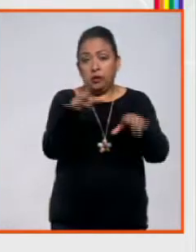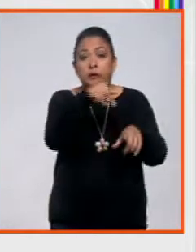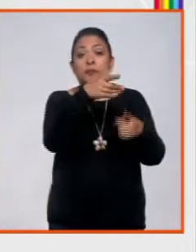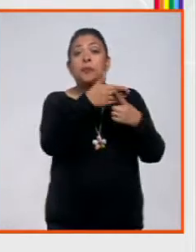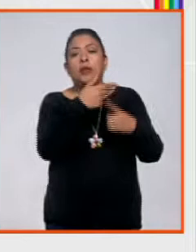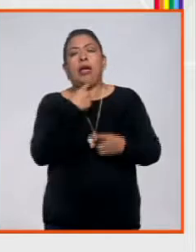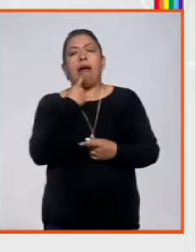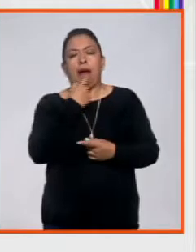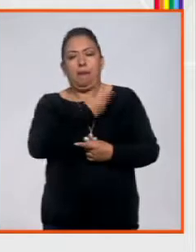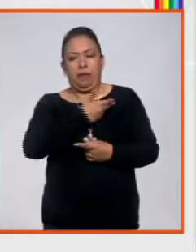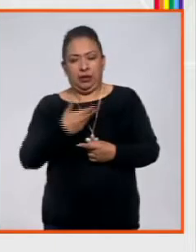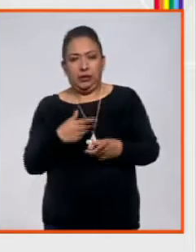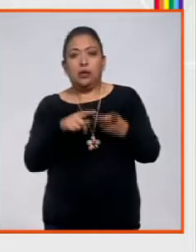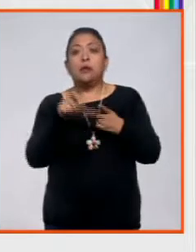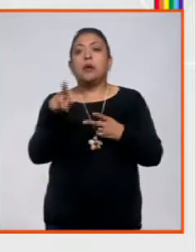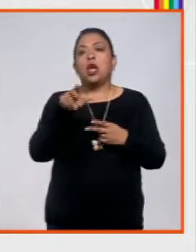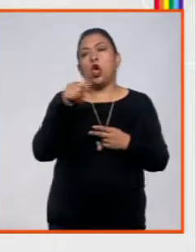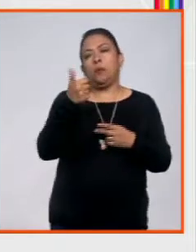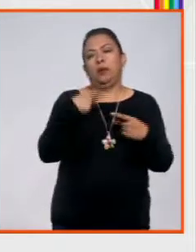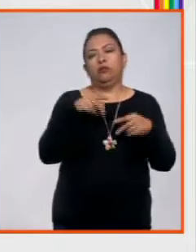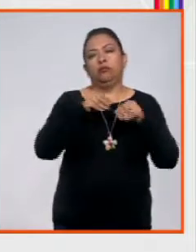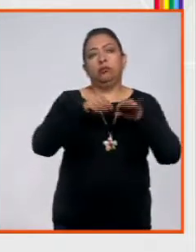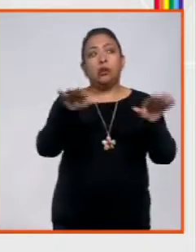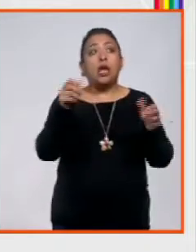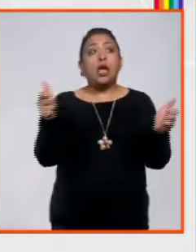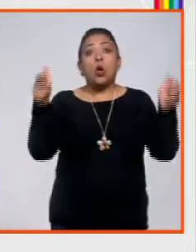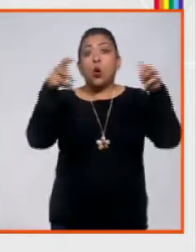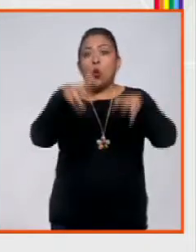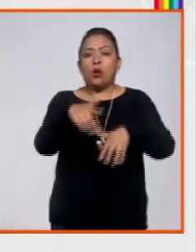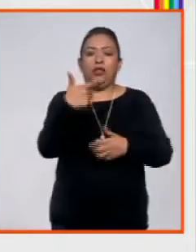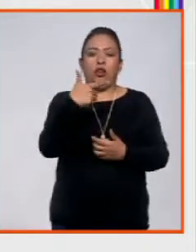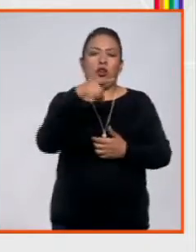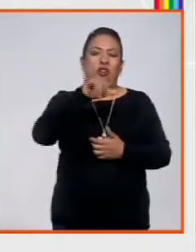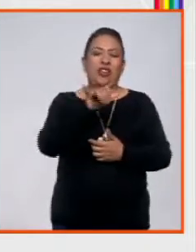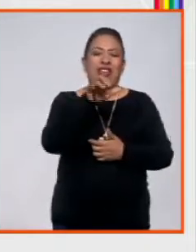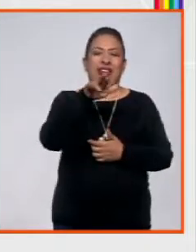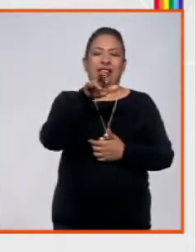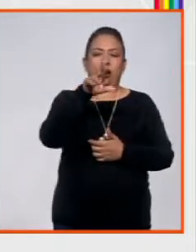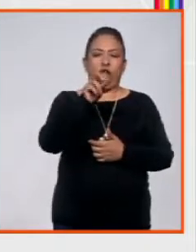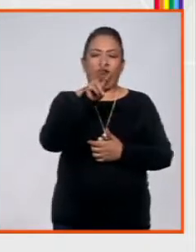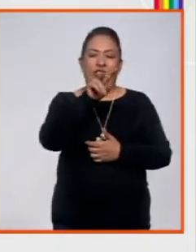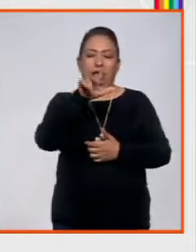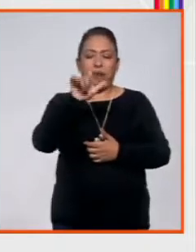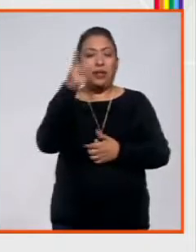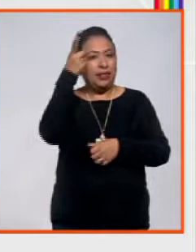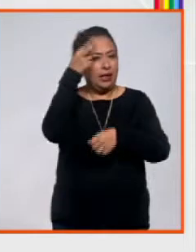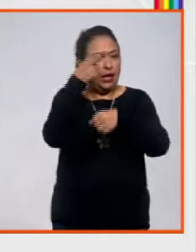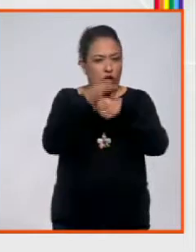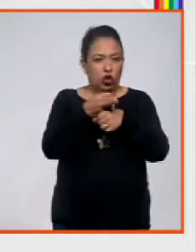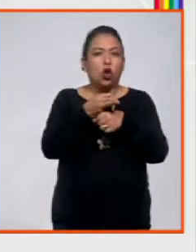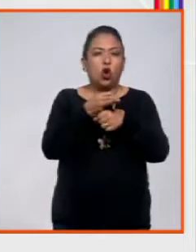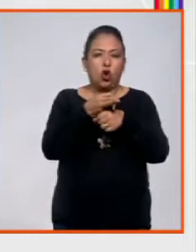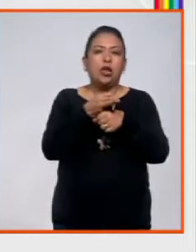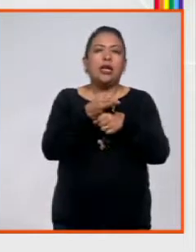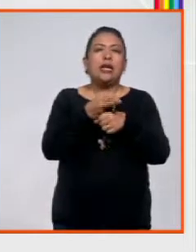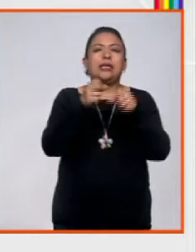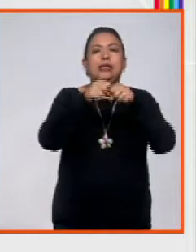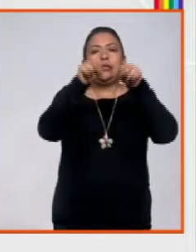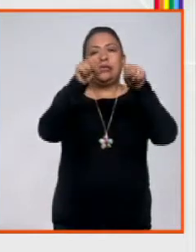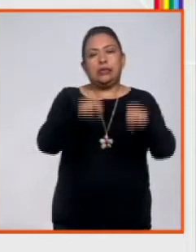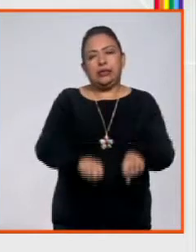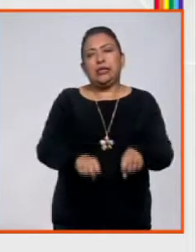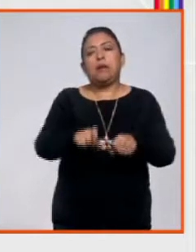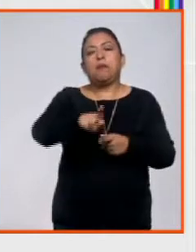presidente de la república como su vocero y en este encuentro generó villamil el director del sistema público de radiodifusión